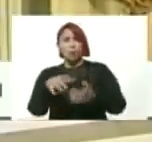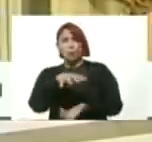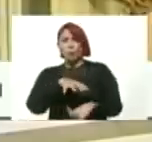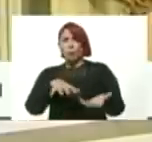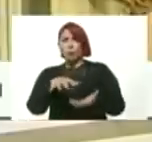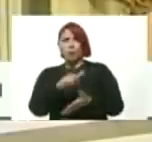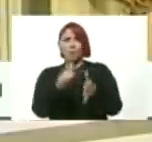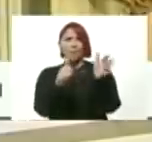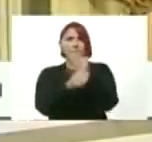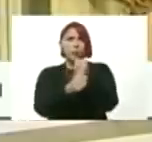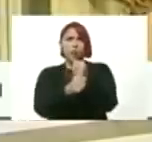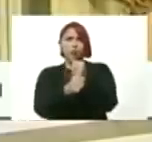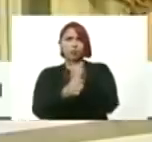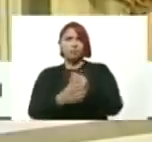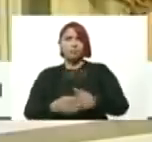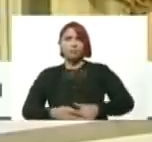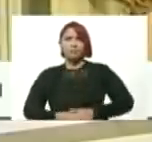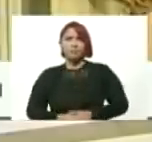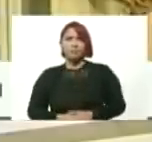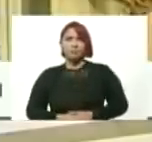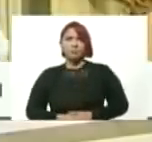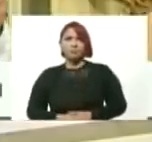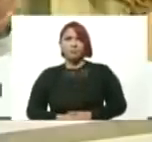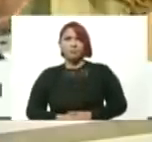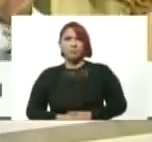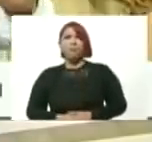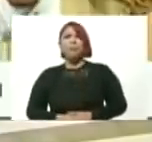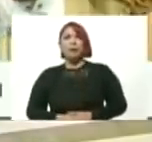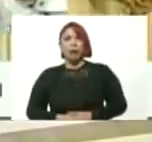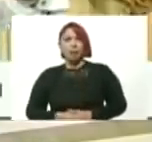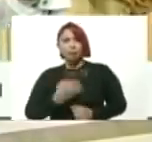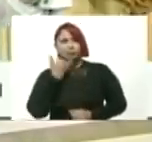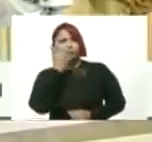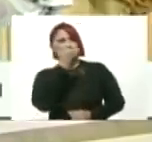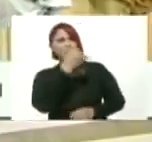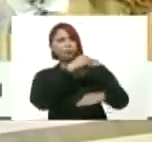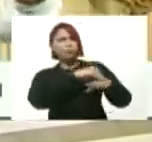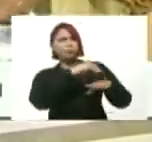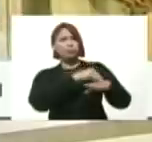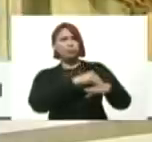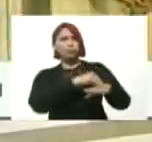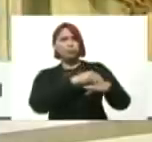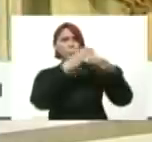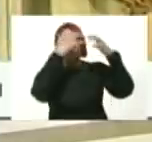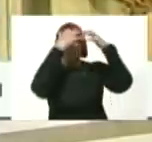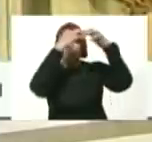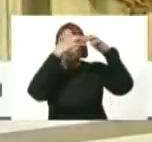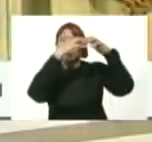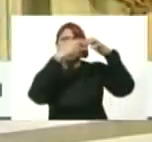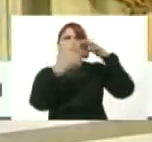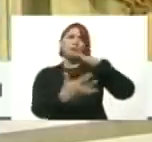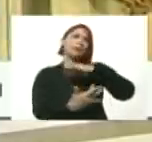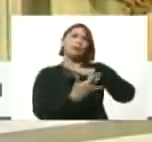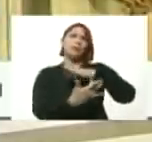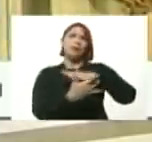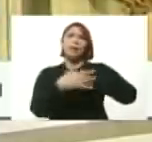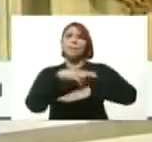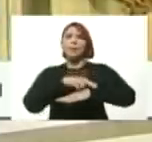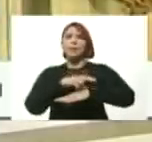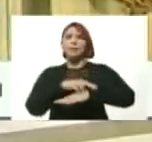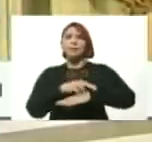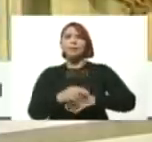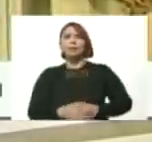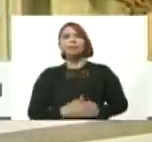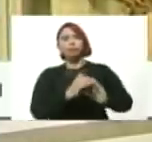encontrado y consultarlo a través de este centro este cerebro en la telemedicina y recibir